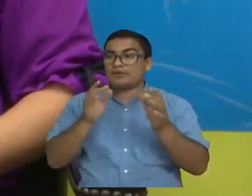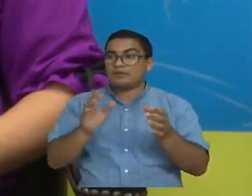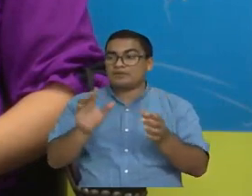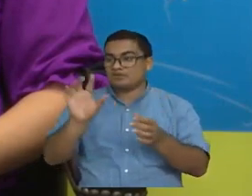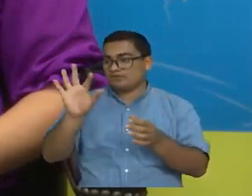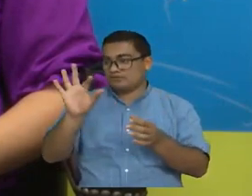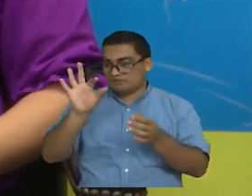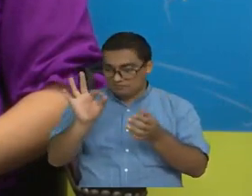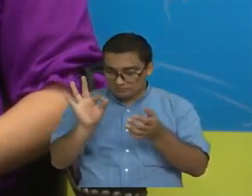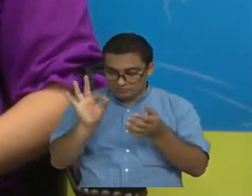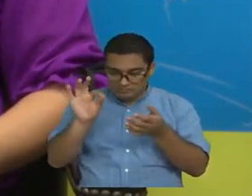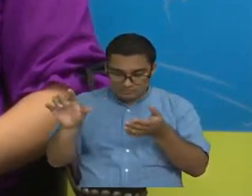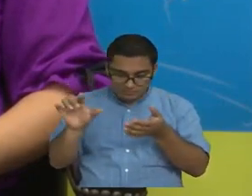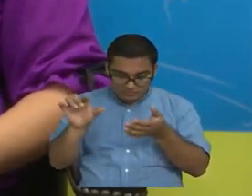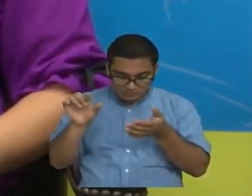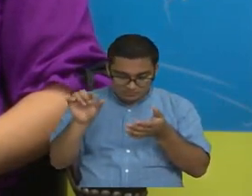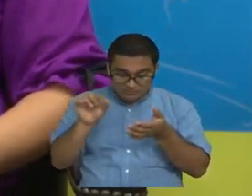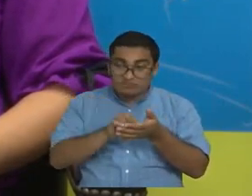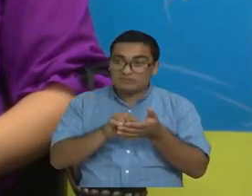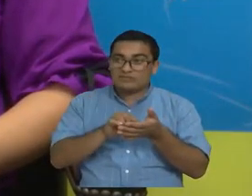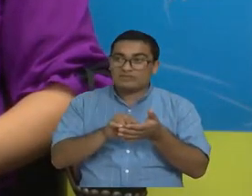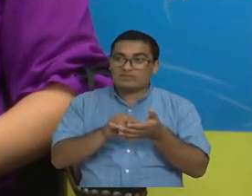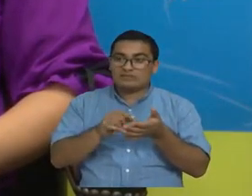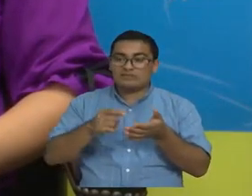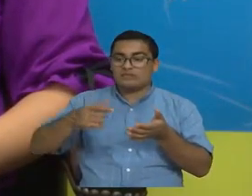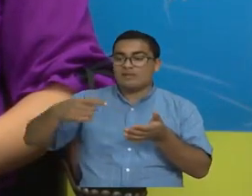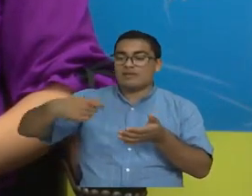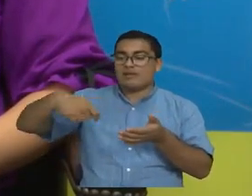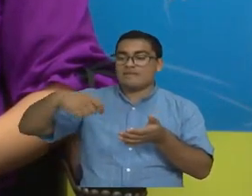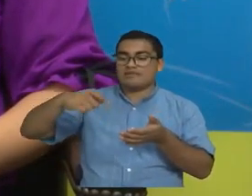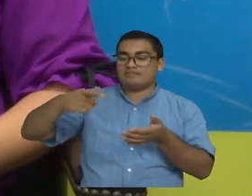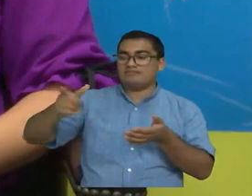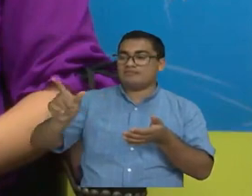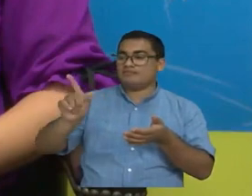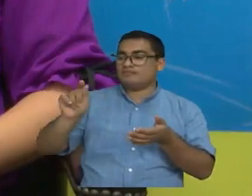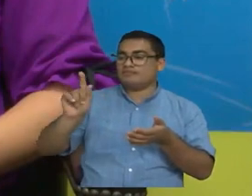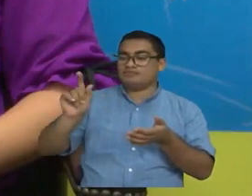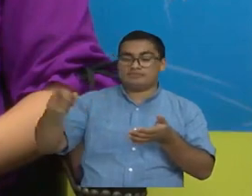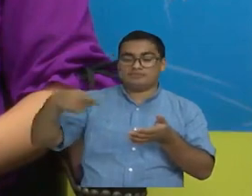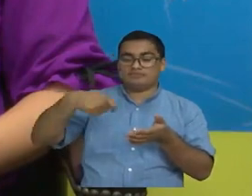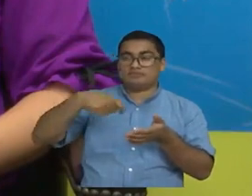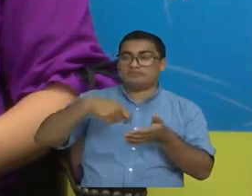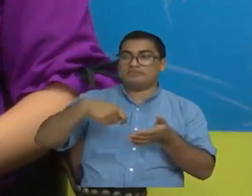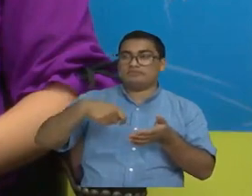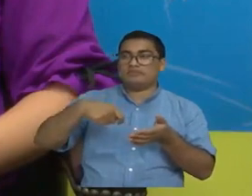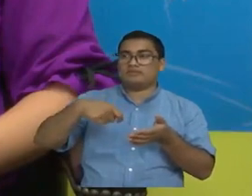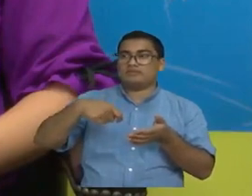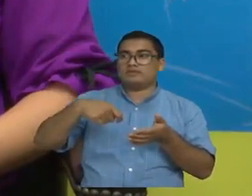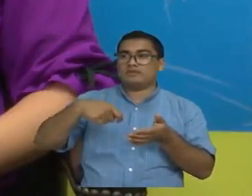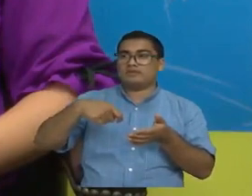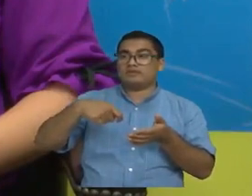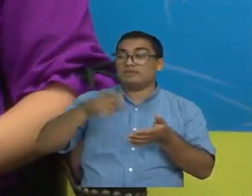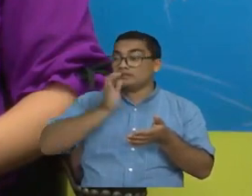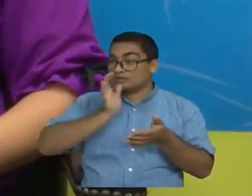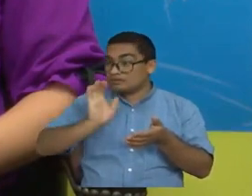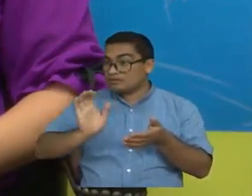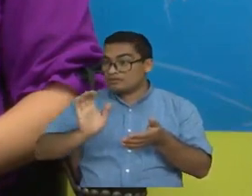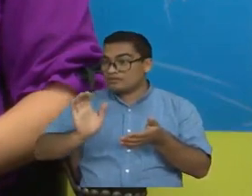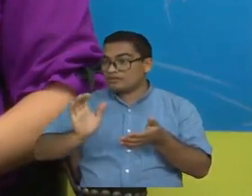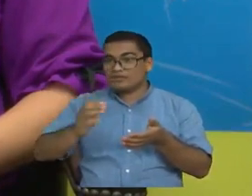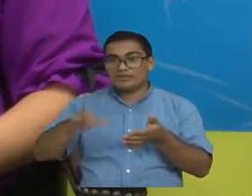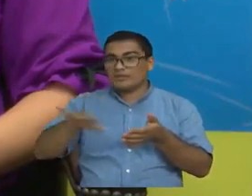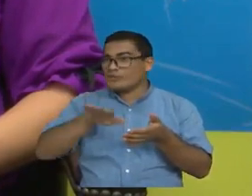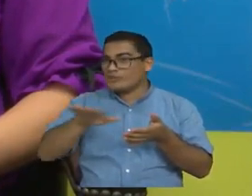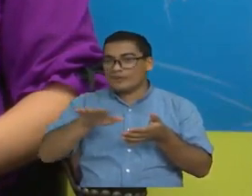dedos, ¿verdad? Con el pulgar y el índice, que llamamos motora fina, entonces va la función del lápiz, cómo el niño escribe,